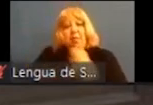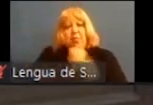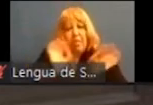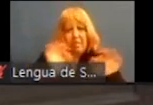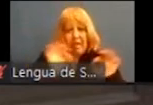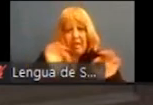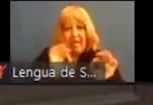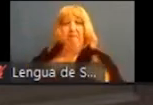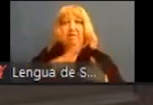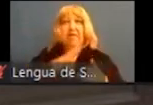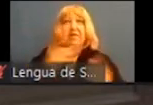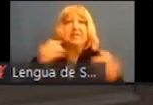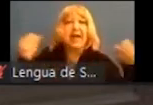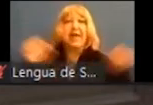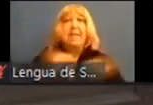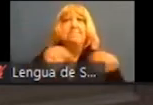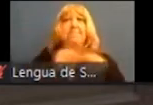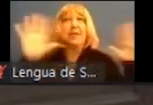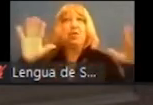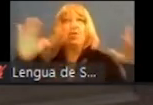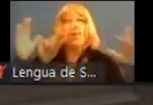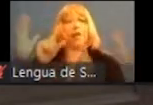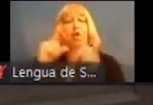impacto ambiental y haciendo un atajo legal